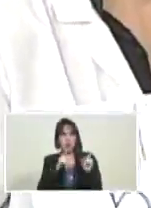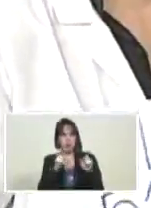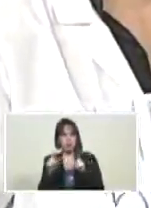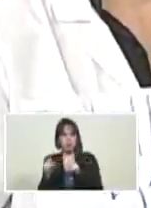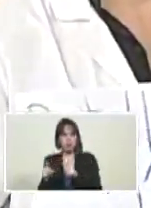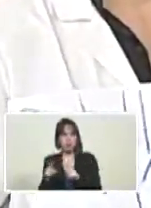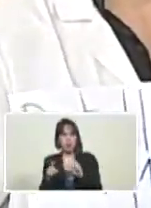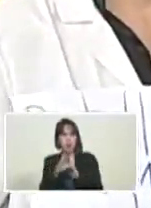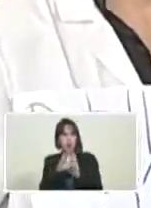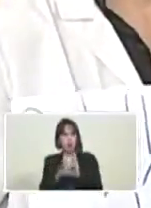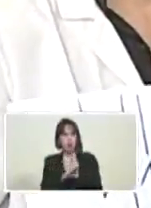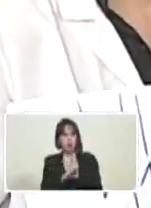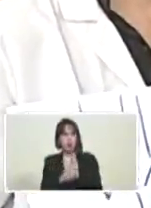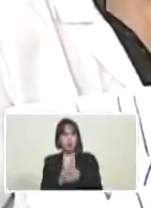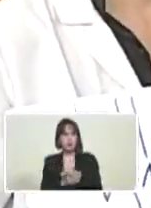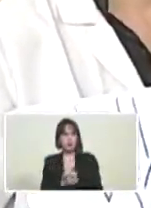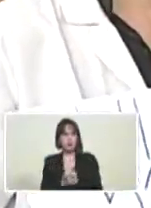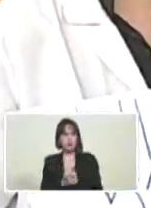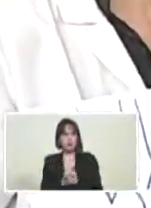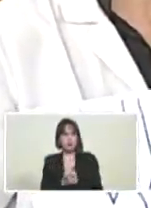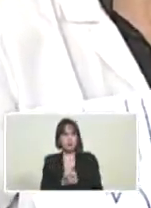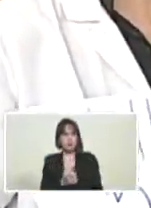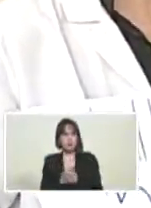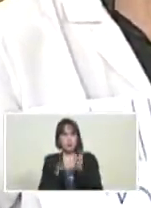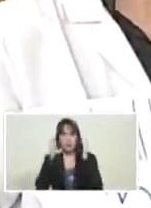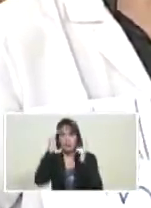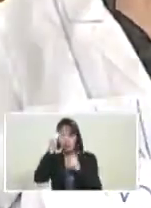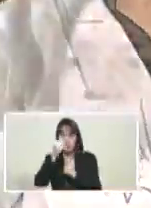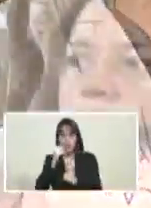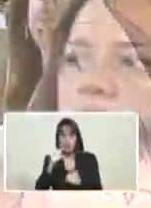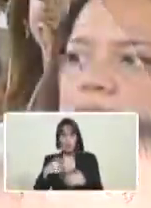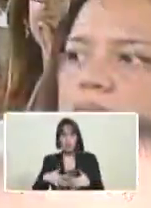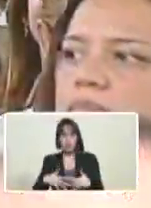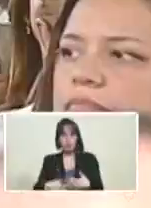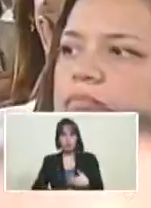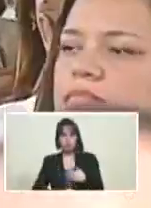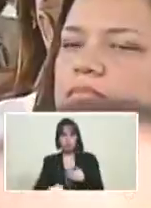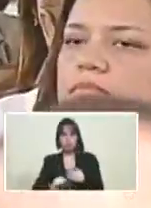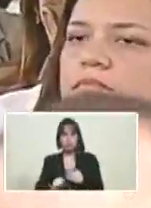los cursos y atenderle el parto.